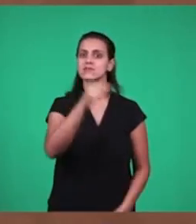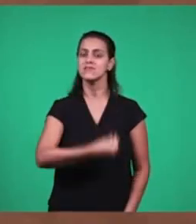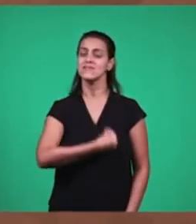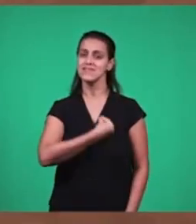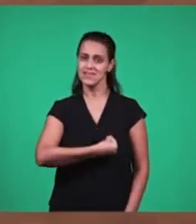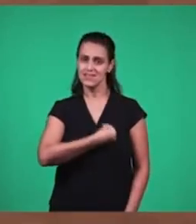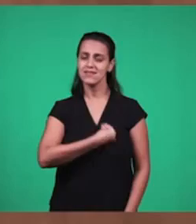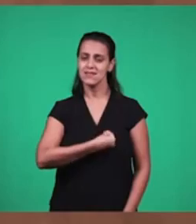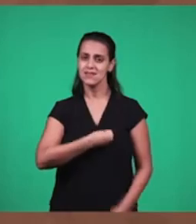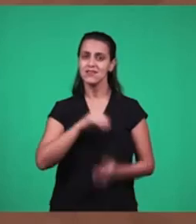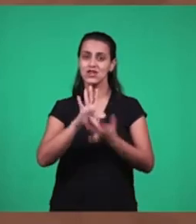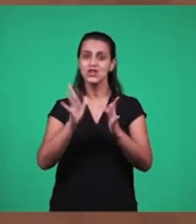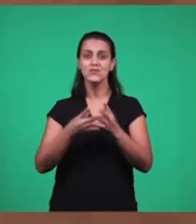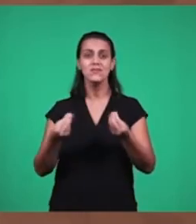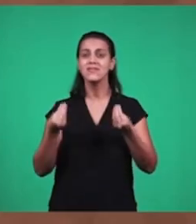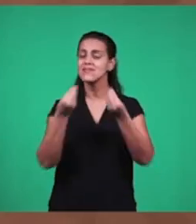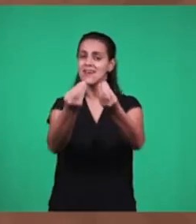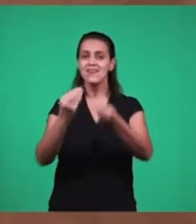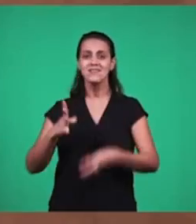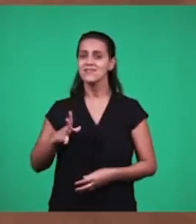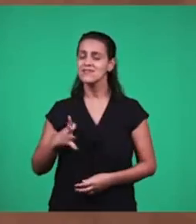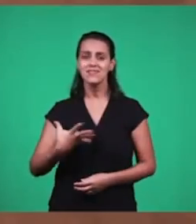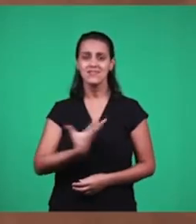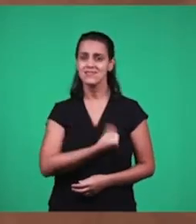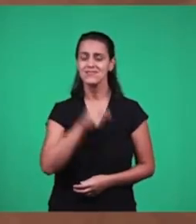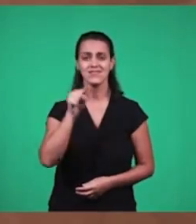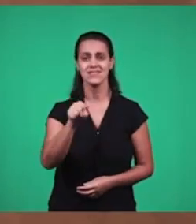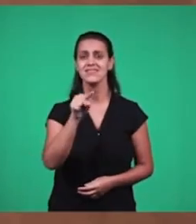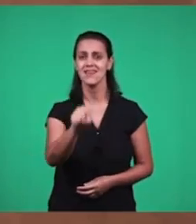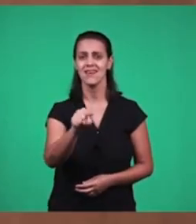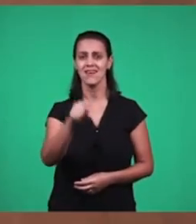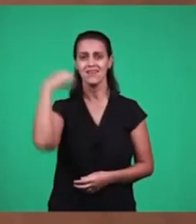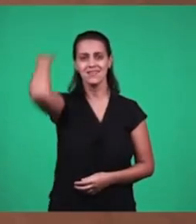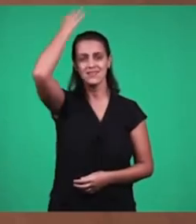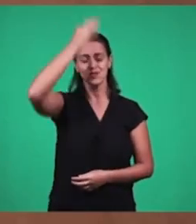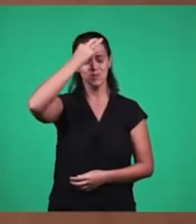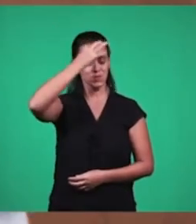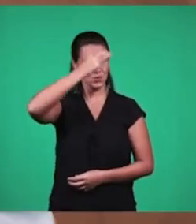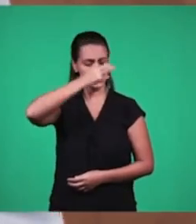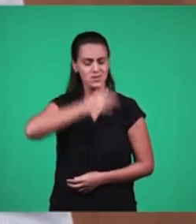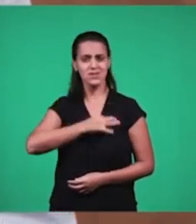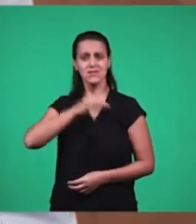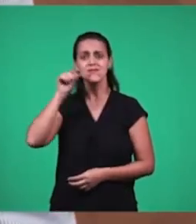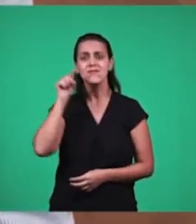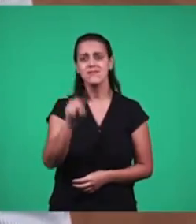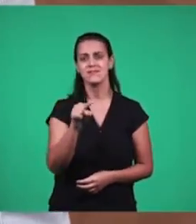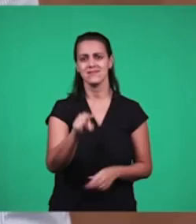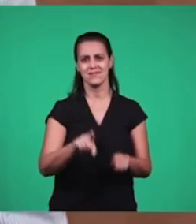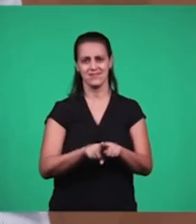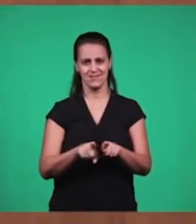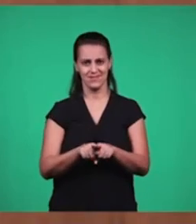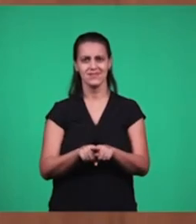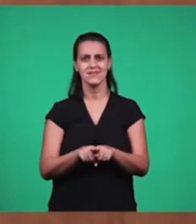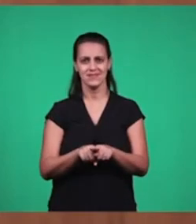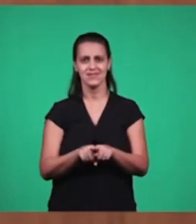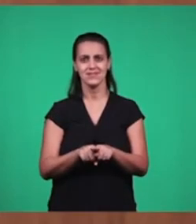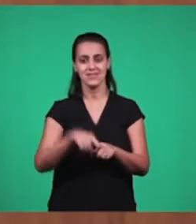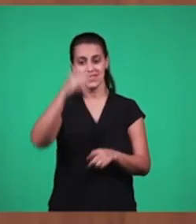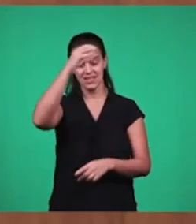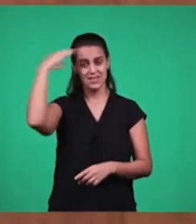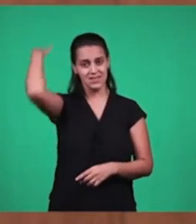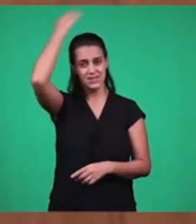vida. Jesucristo quiere darte salvación, quiere bautizarte con el Espíritu Santo. El